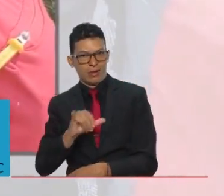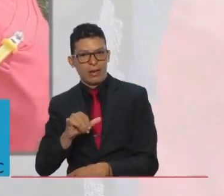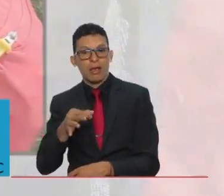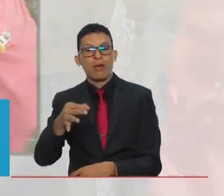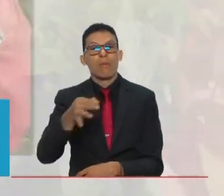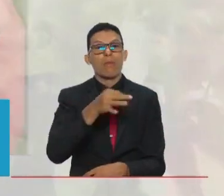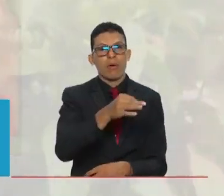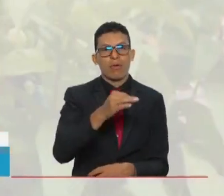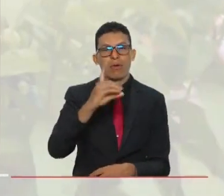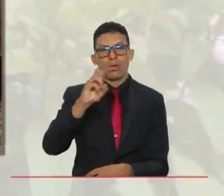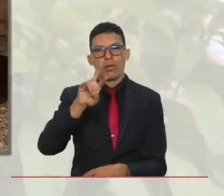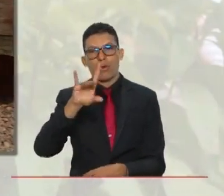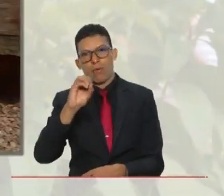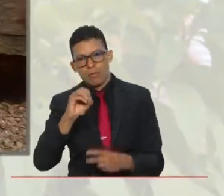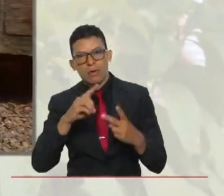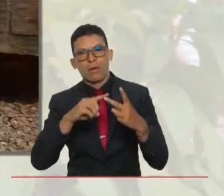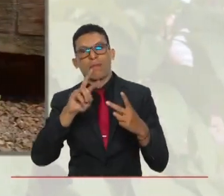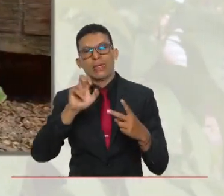Dobio, Versalles y Dagua.